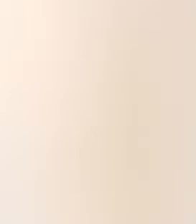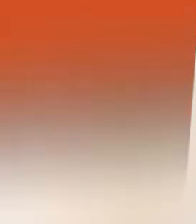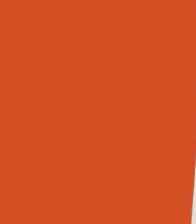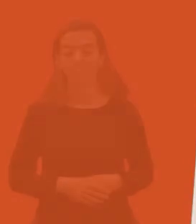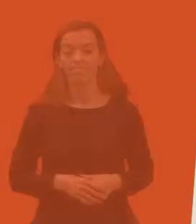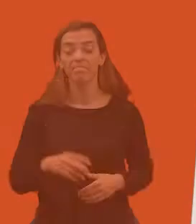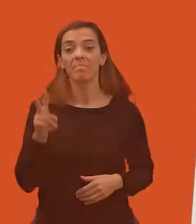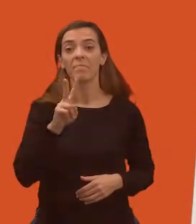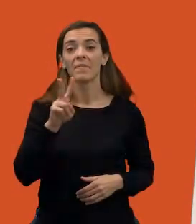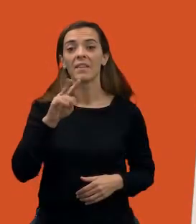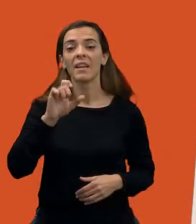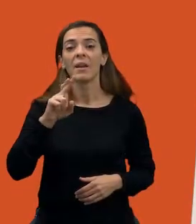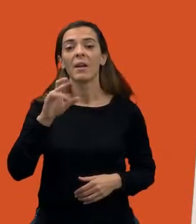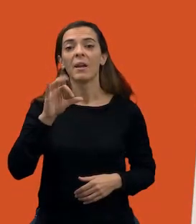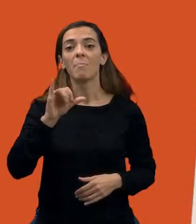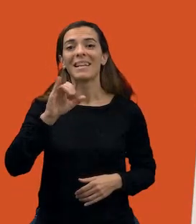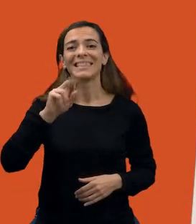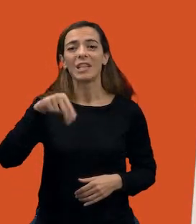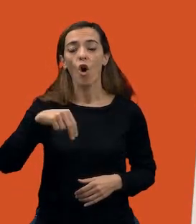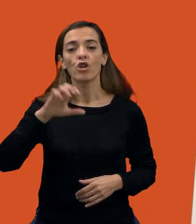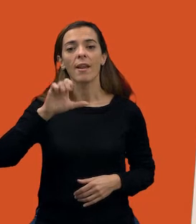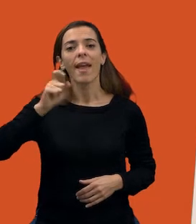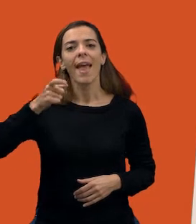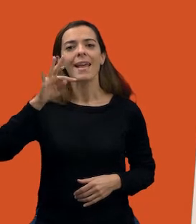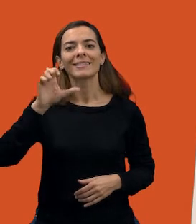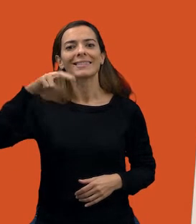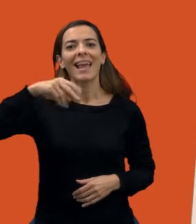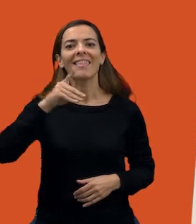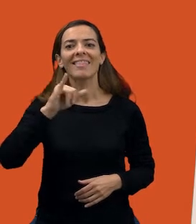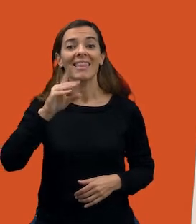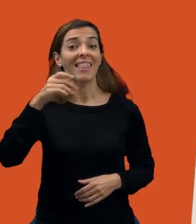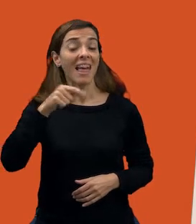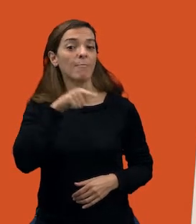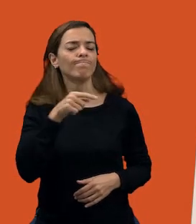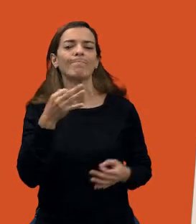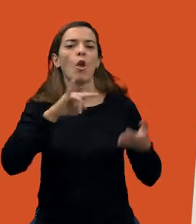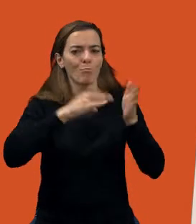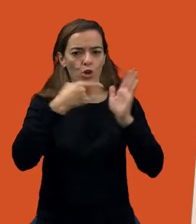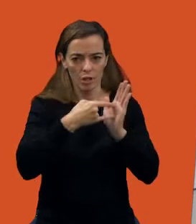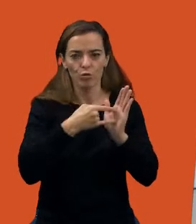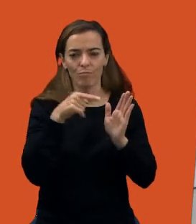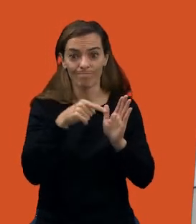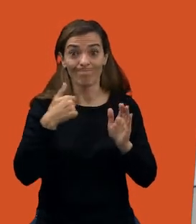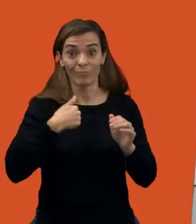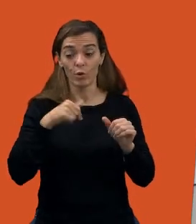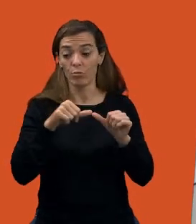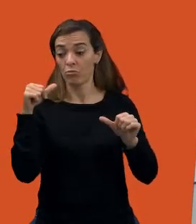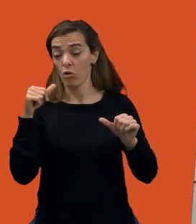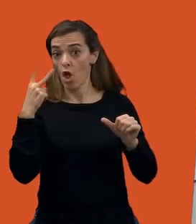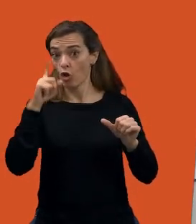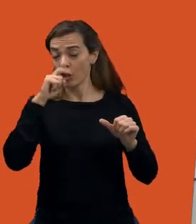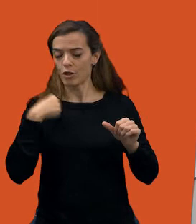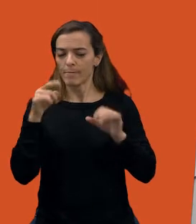Versión extendida es un proyecto que he estado preparando durante 2 años, incluso